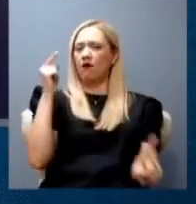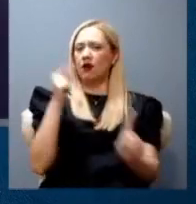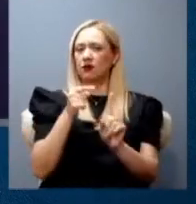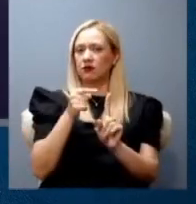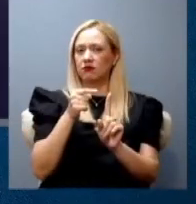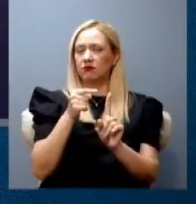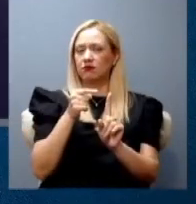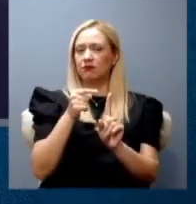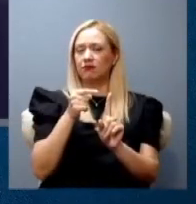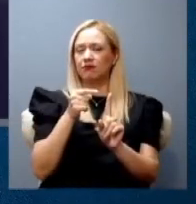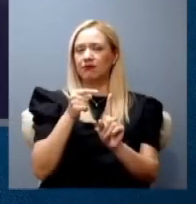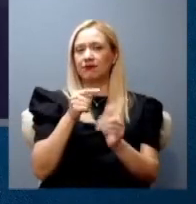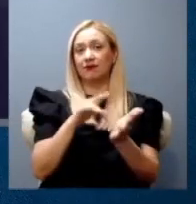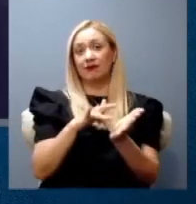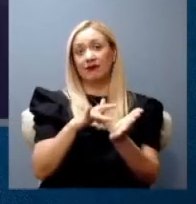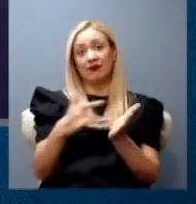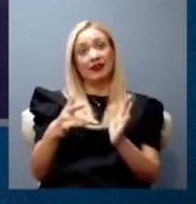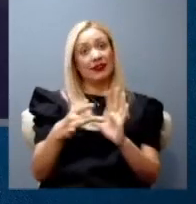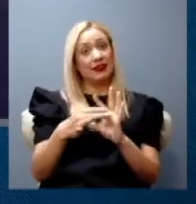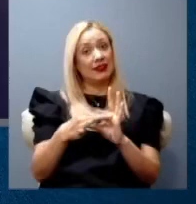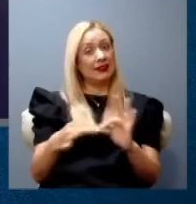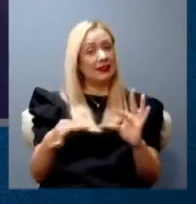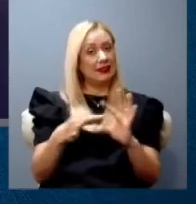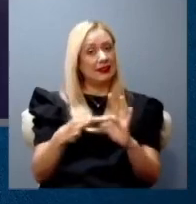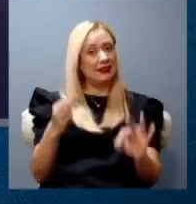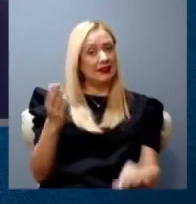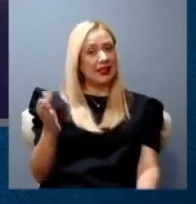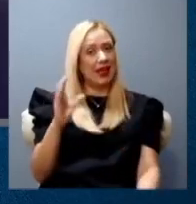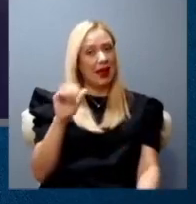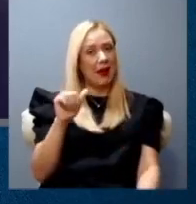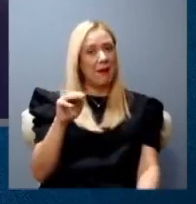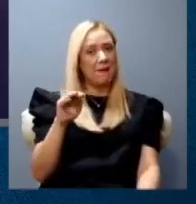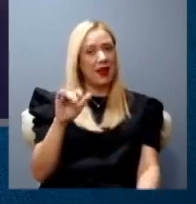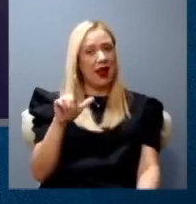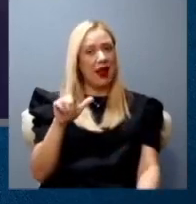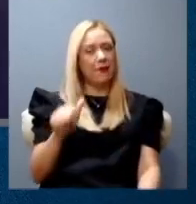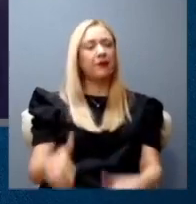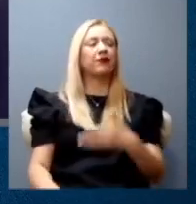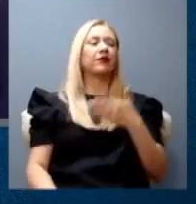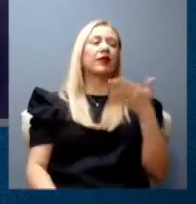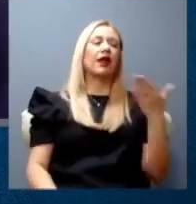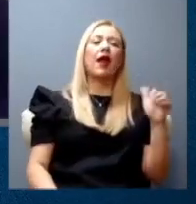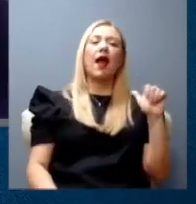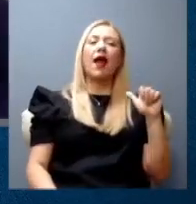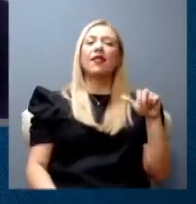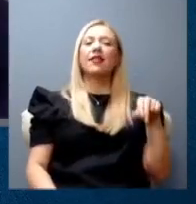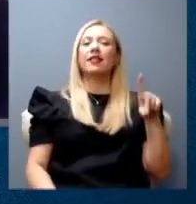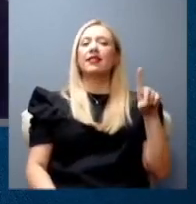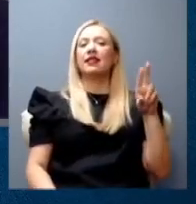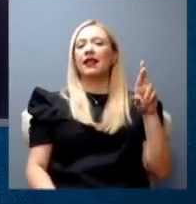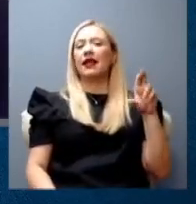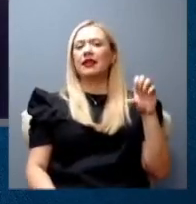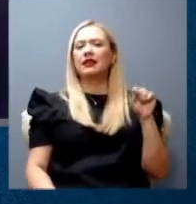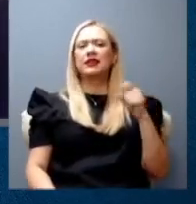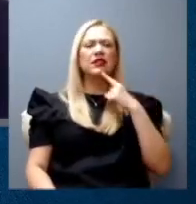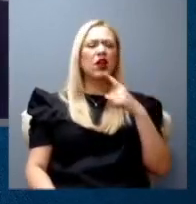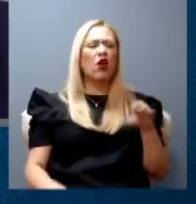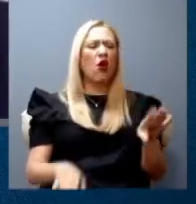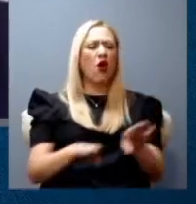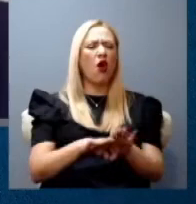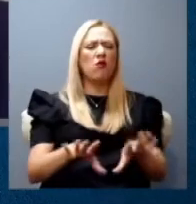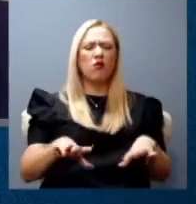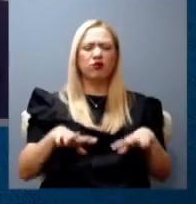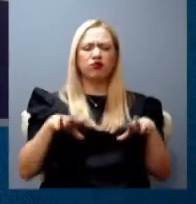Muy bien, Camila, gracias por esta buena introducción. Andrés, me gustaría que ahondaras en los orígenes de la justicia transicional.